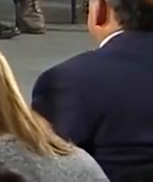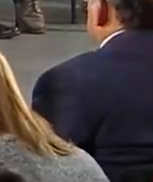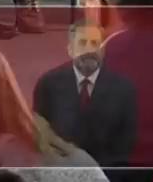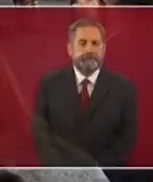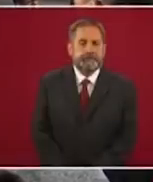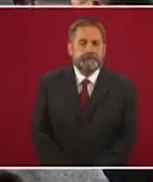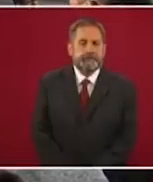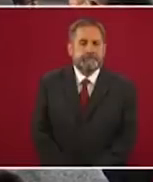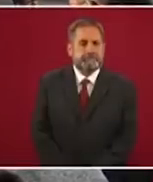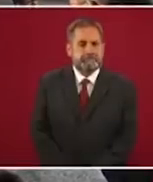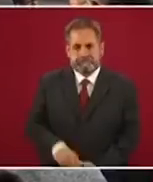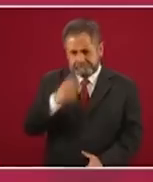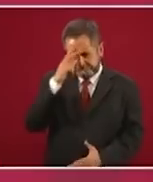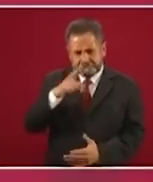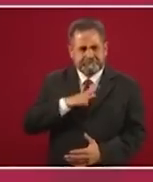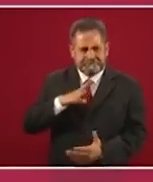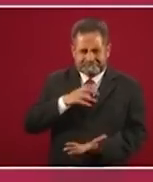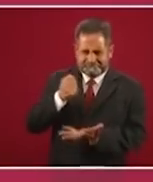presupuesto.